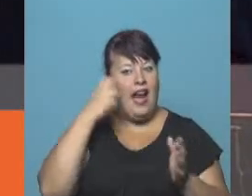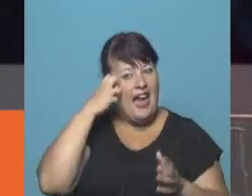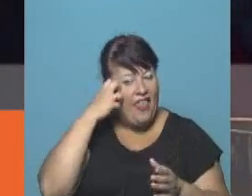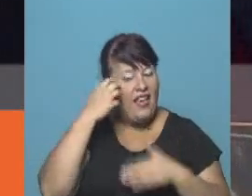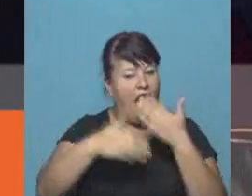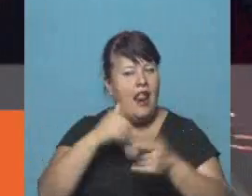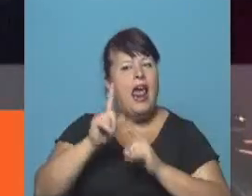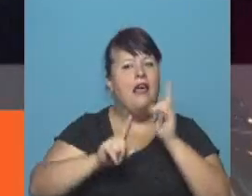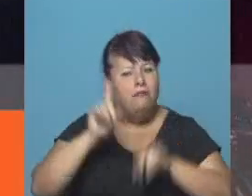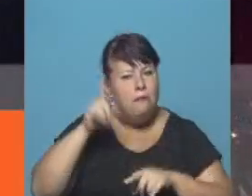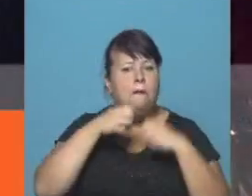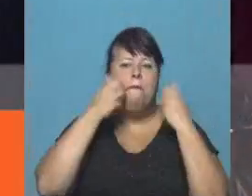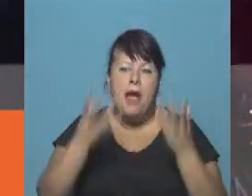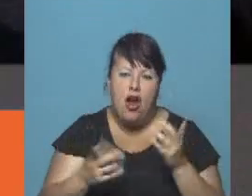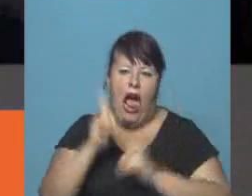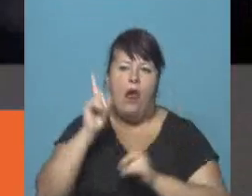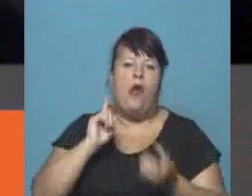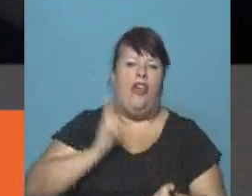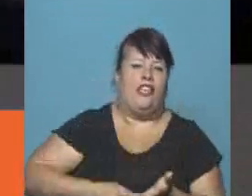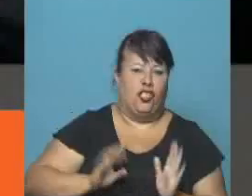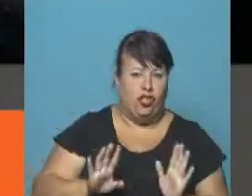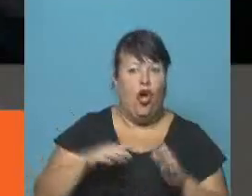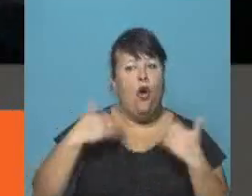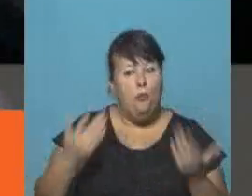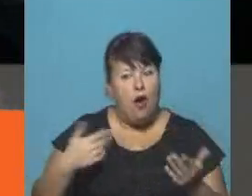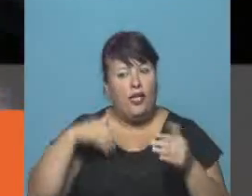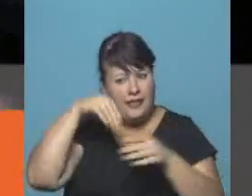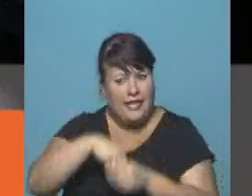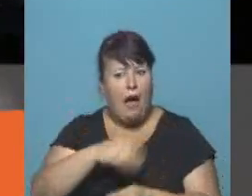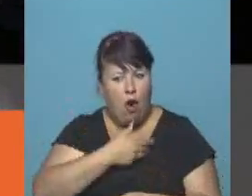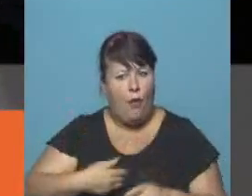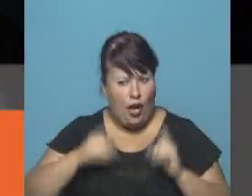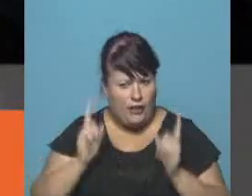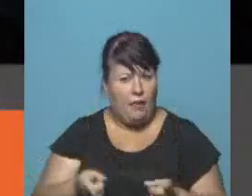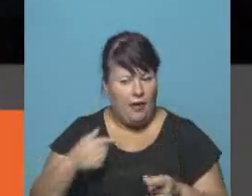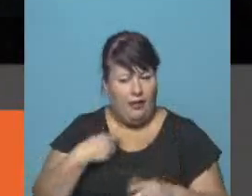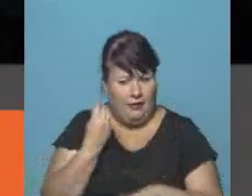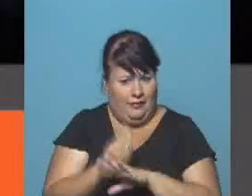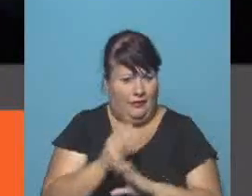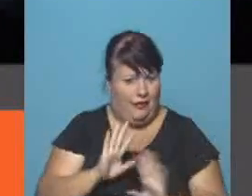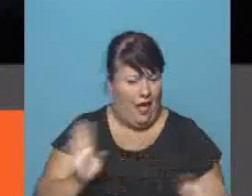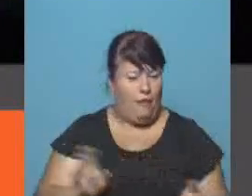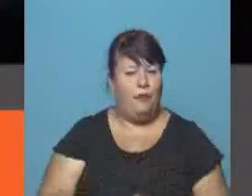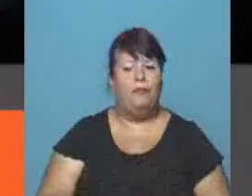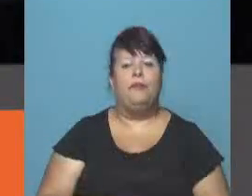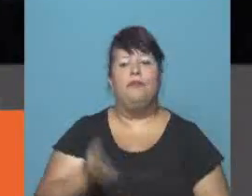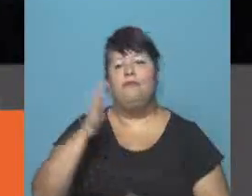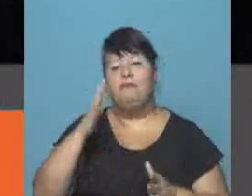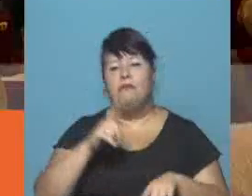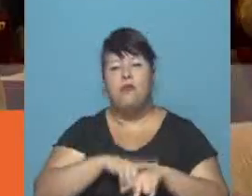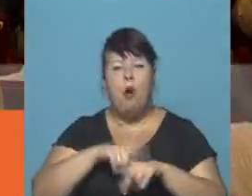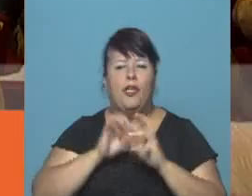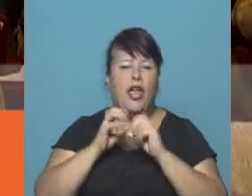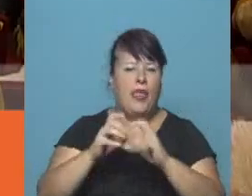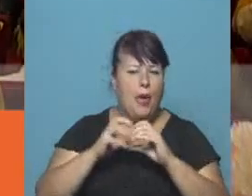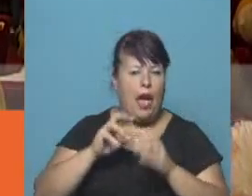y en muchos casos mejorar algunas decisiones. Por lo tanto estamos en el gobierno además y somos protagonistas. Cuando promediaba el tiempo del